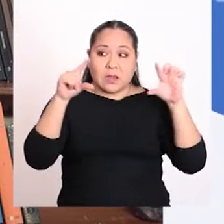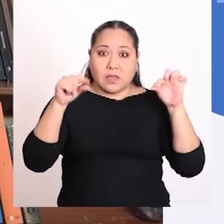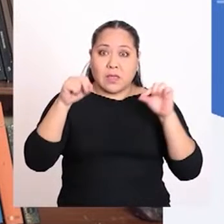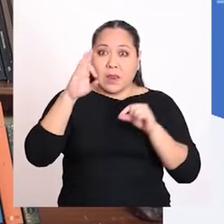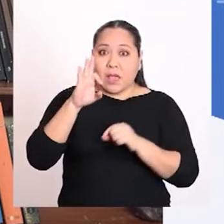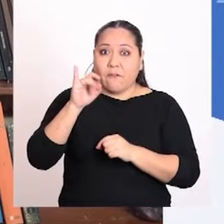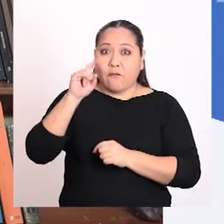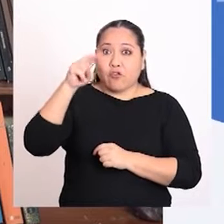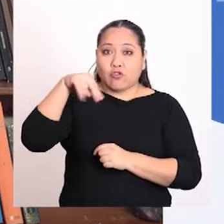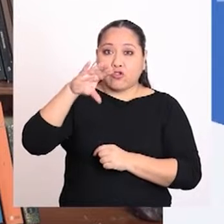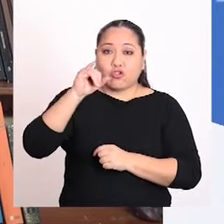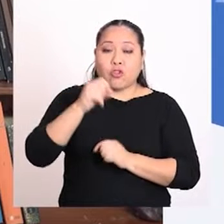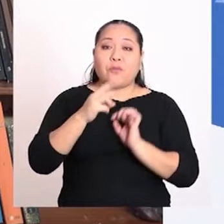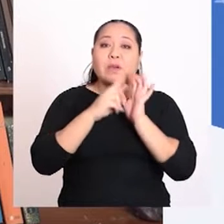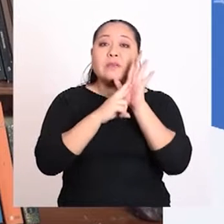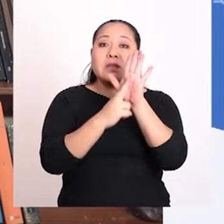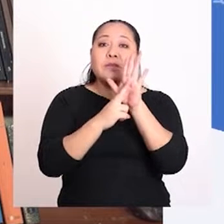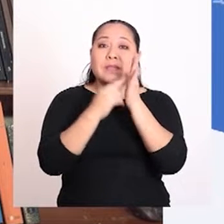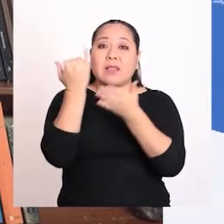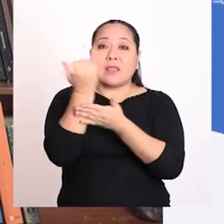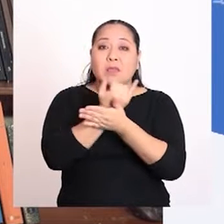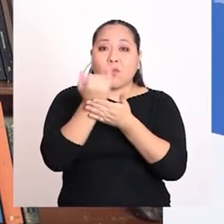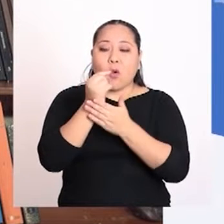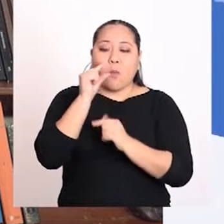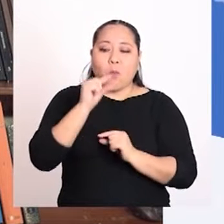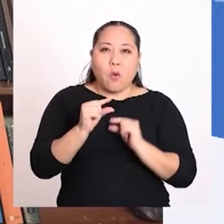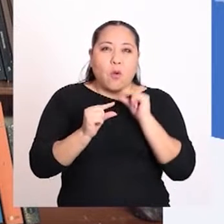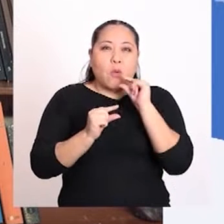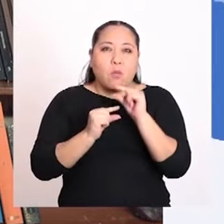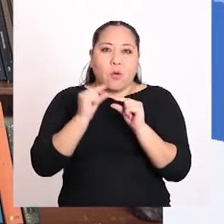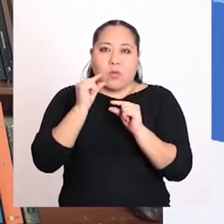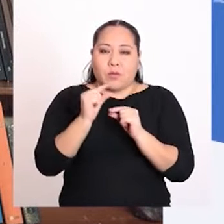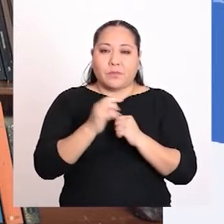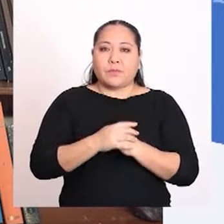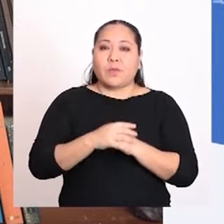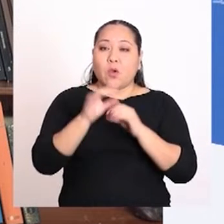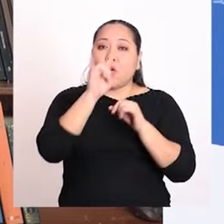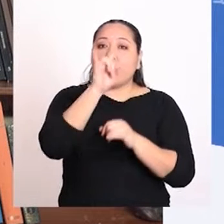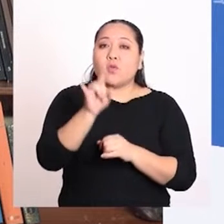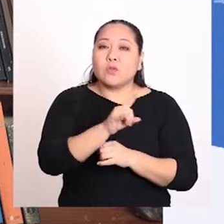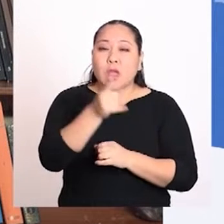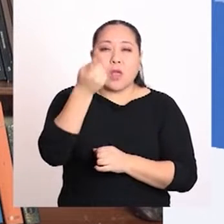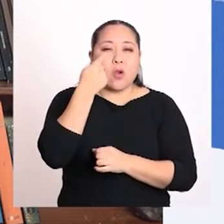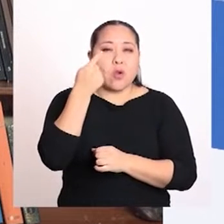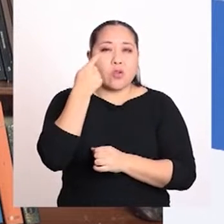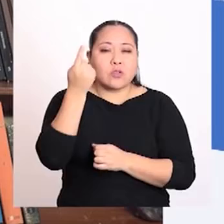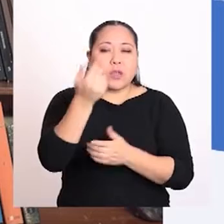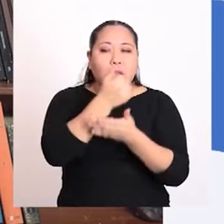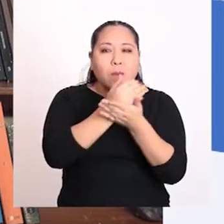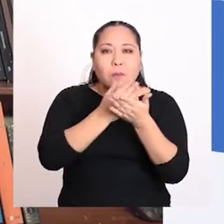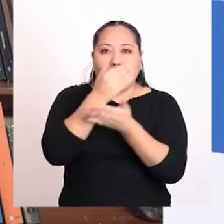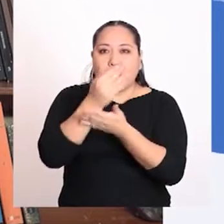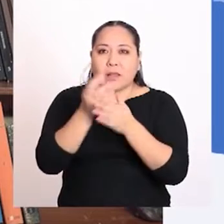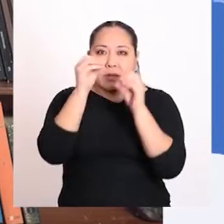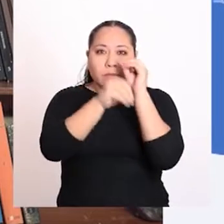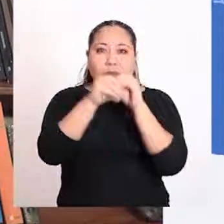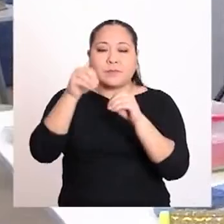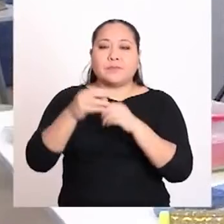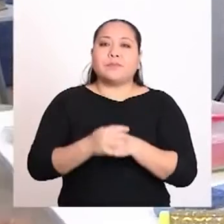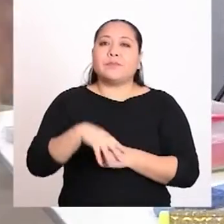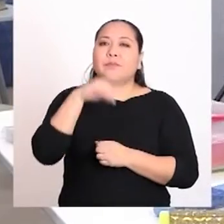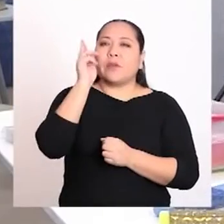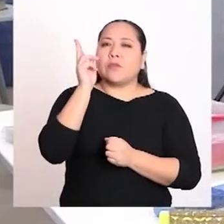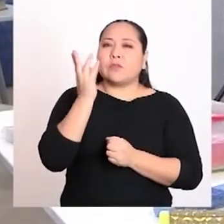de la función, vamos a representar la gráfica paso a paso, empleando y conociendo los elementos que